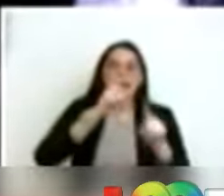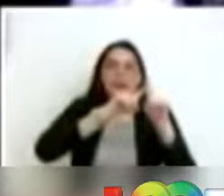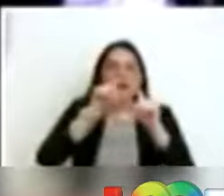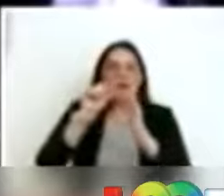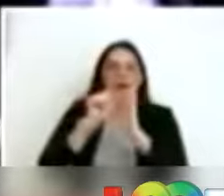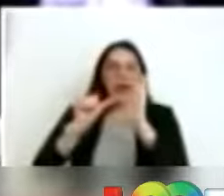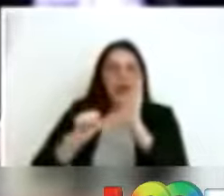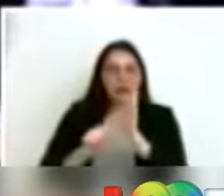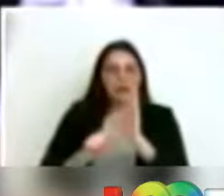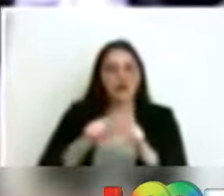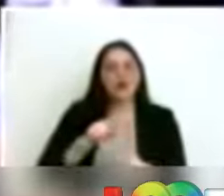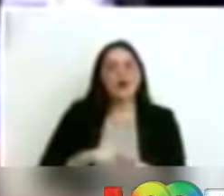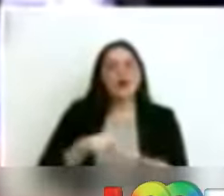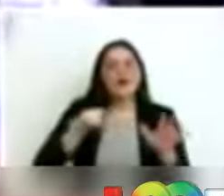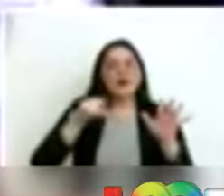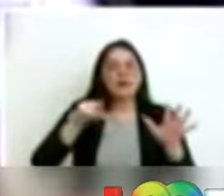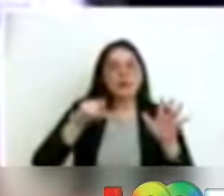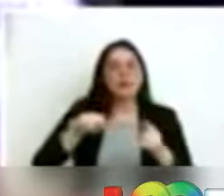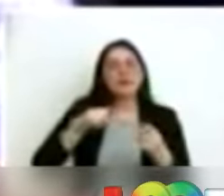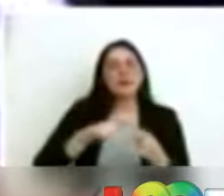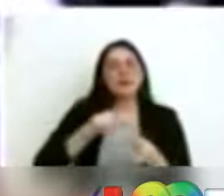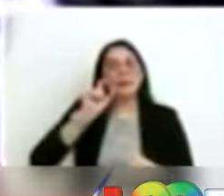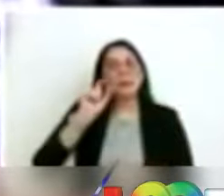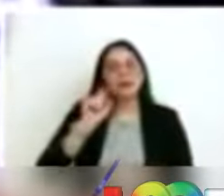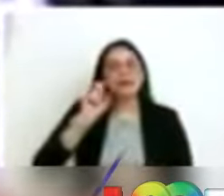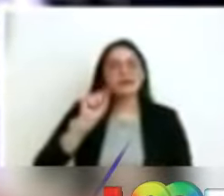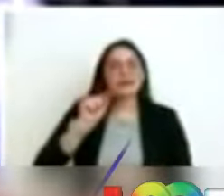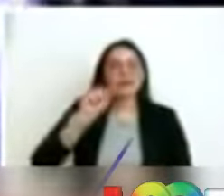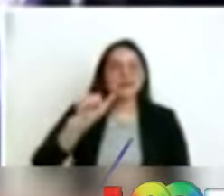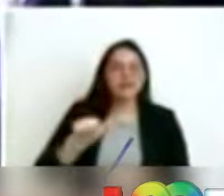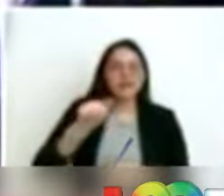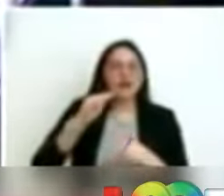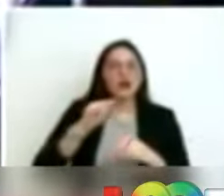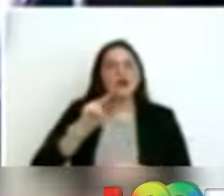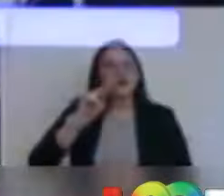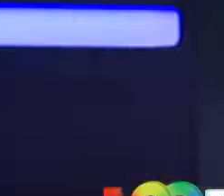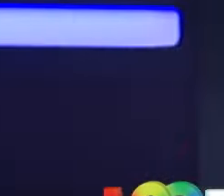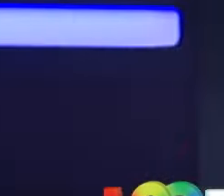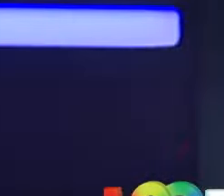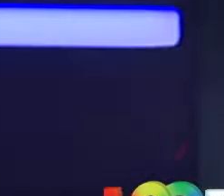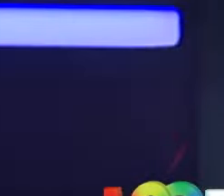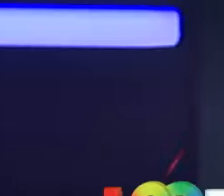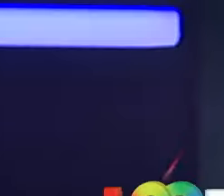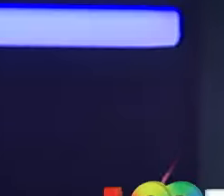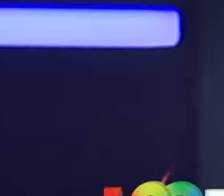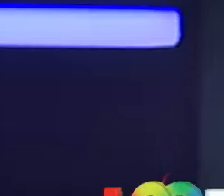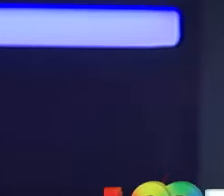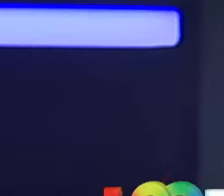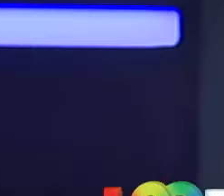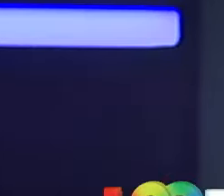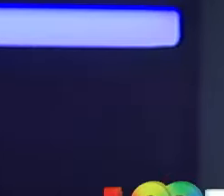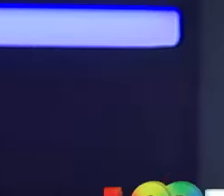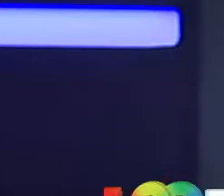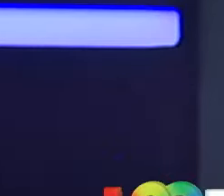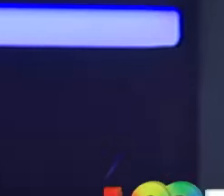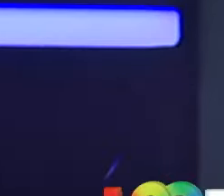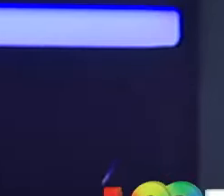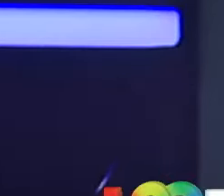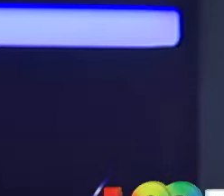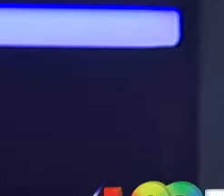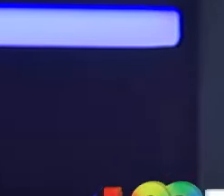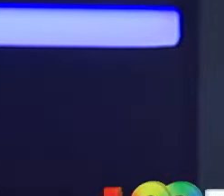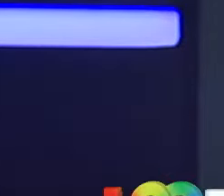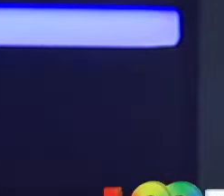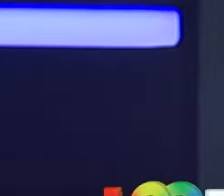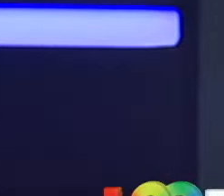uno, Rubén Rojas. Y los congresos de al menos 6 estados de la